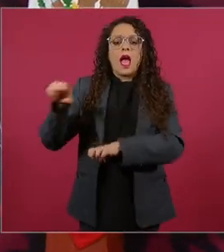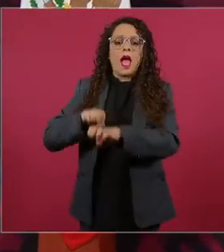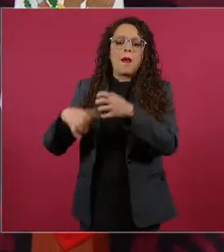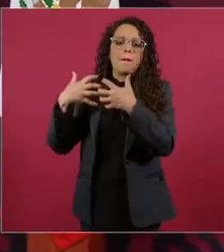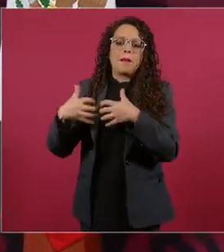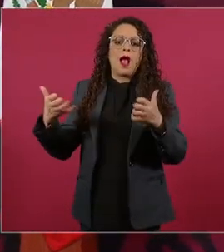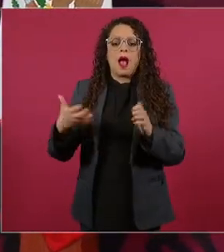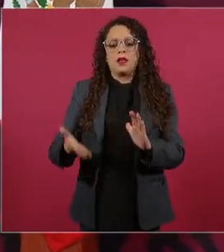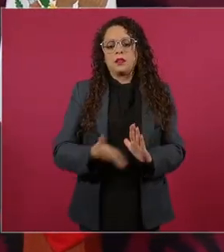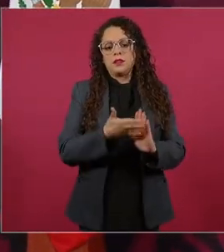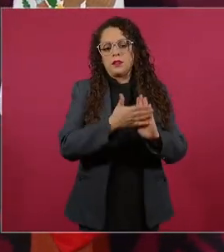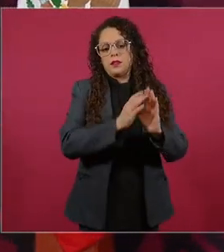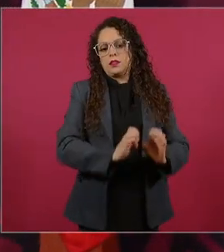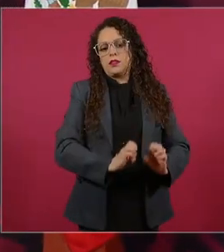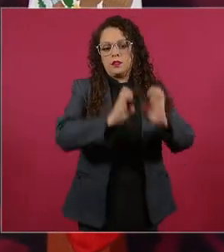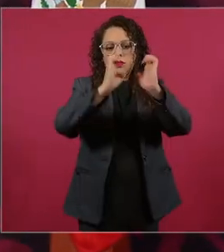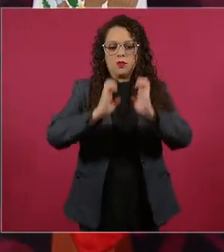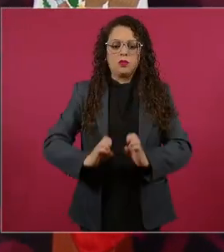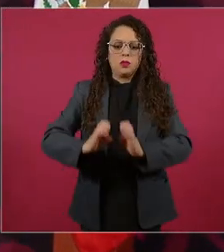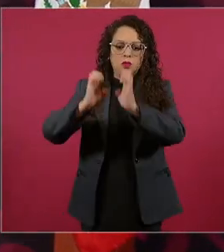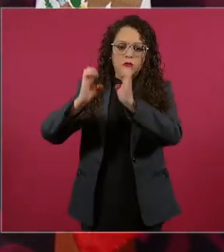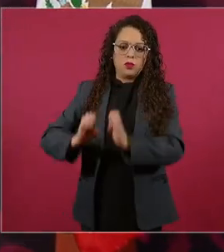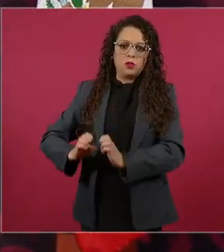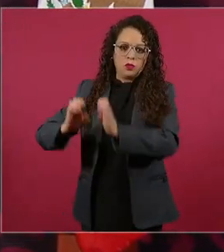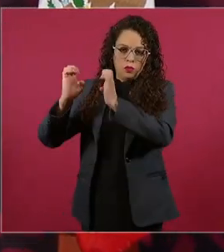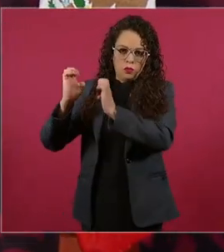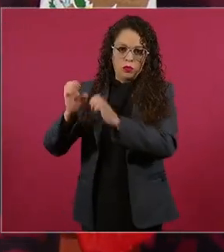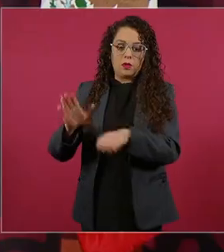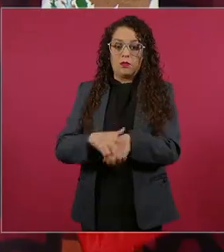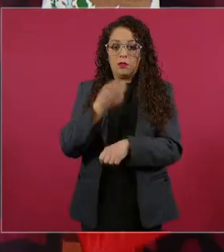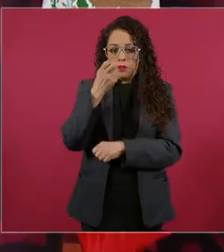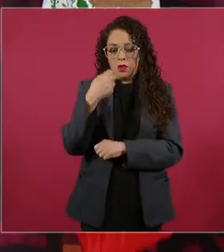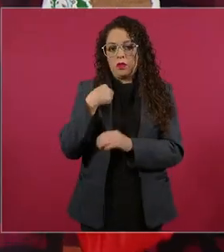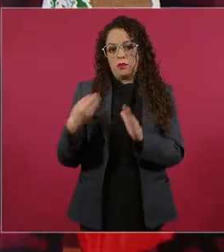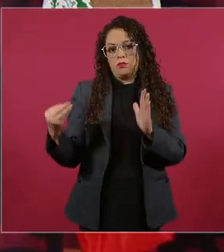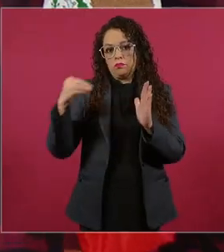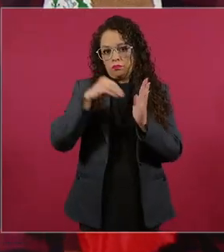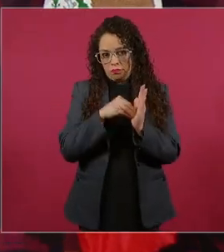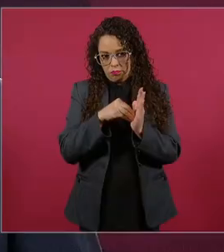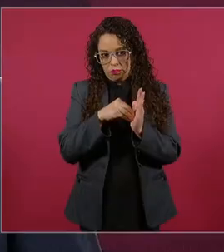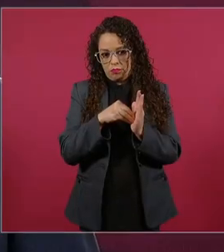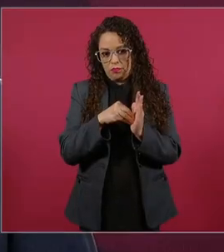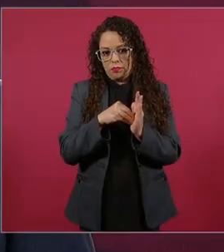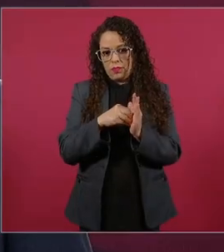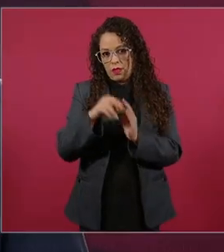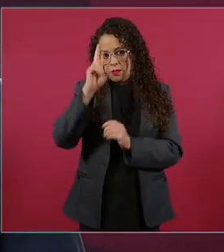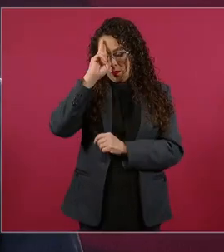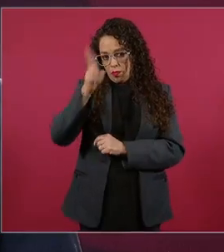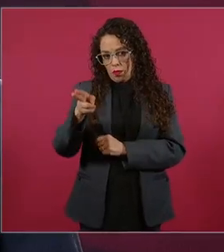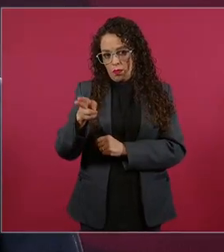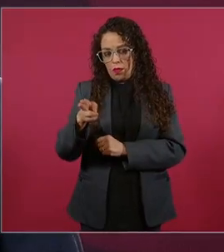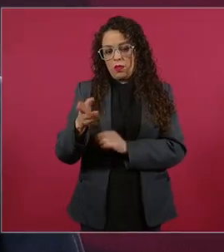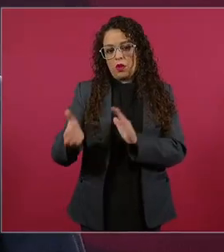un bando 2, para no construir ya en